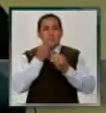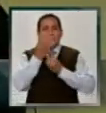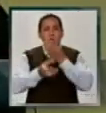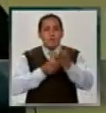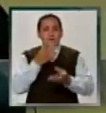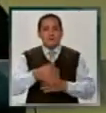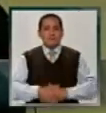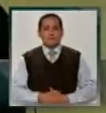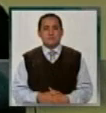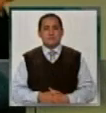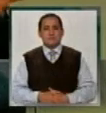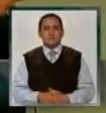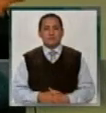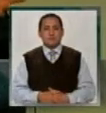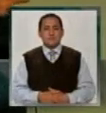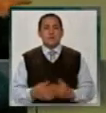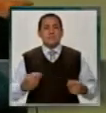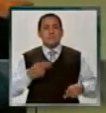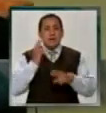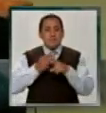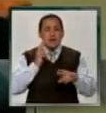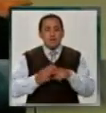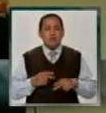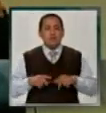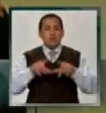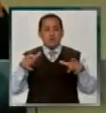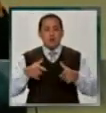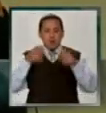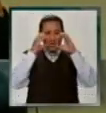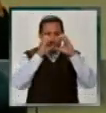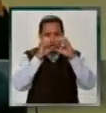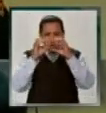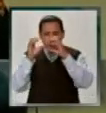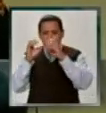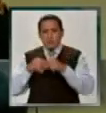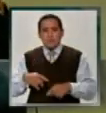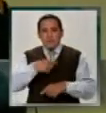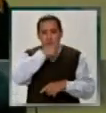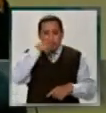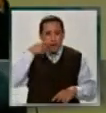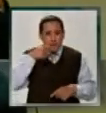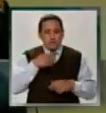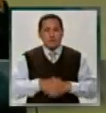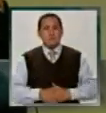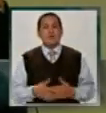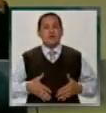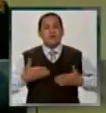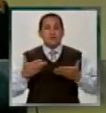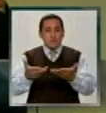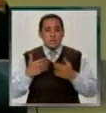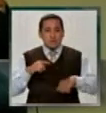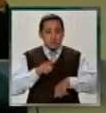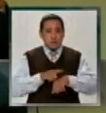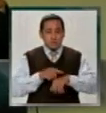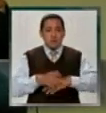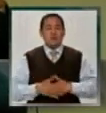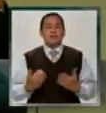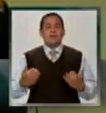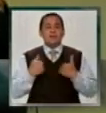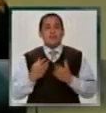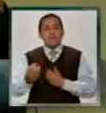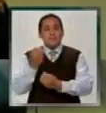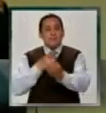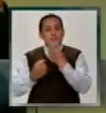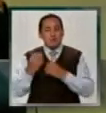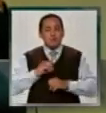información denominado el Observatorio Peruano de Drogas, que nos permita, en su momento, tener